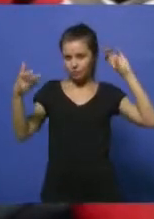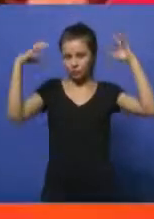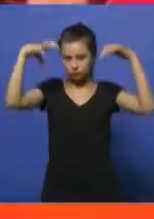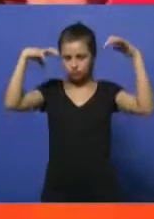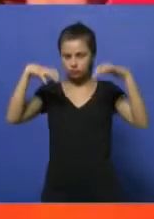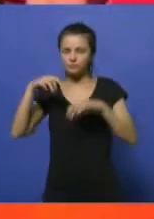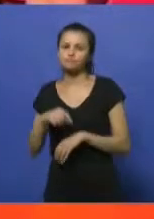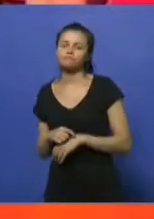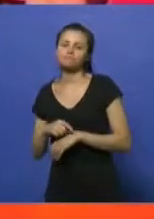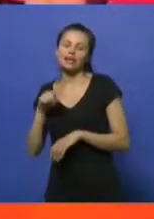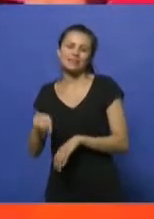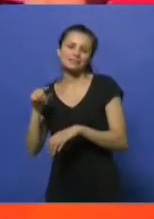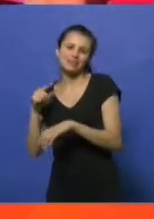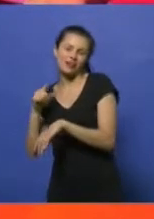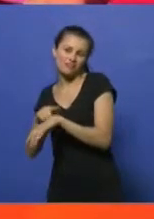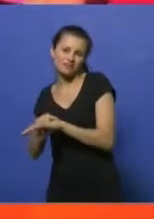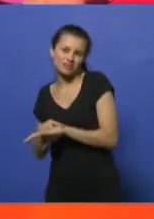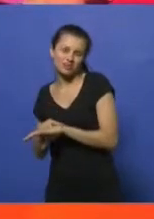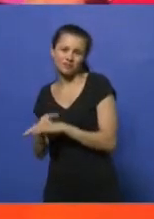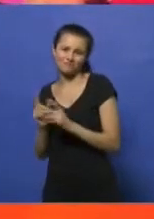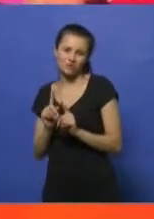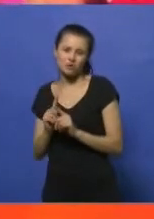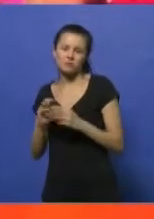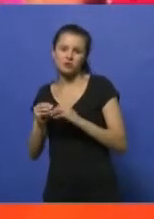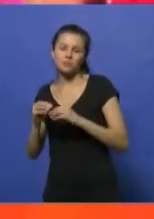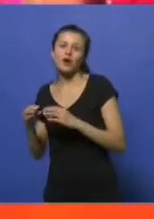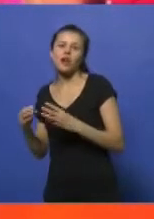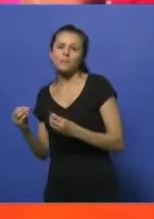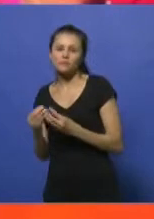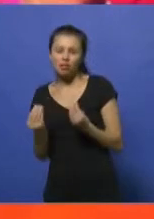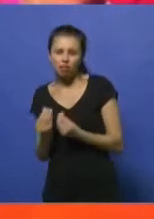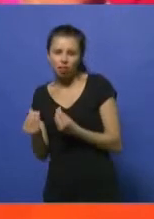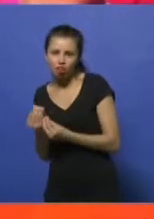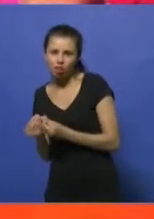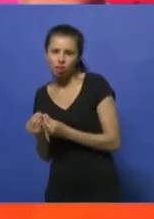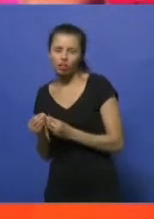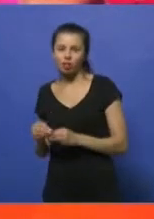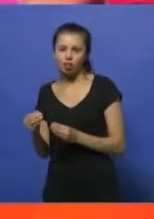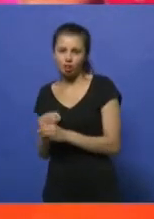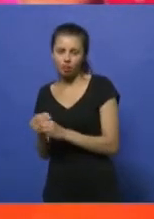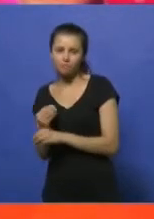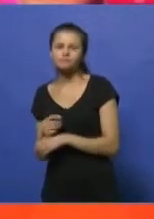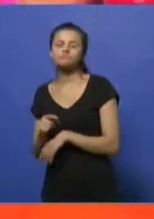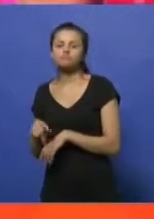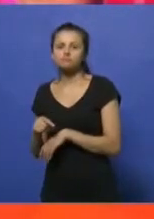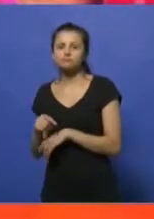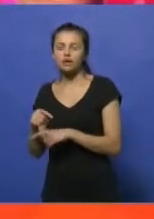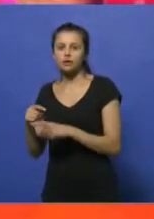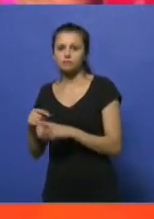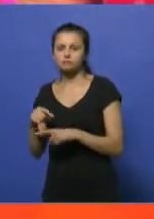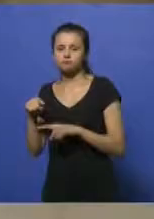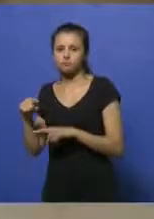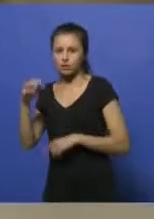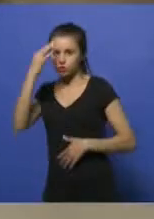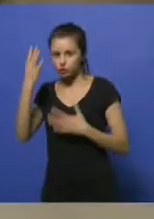no era muy copiosa la lluvia, había quedado bastante mojado de la mañana. Lo que sí se postergó de hoy es el show de cierre. Va a ser del